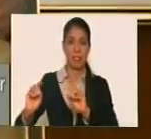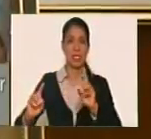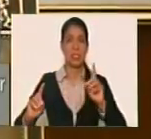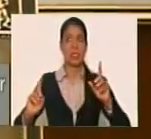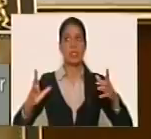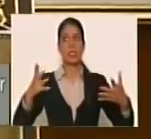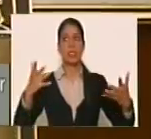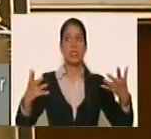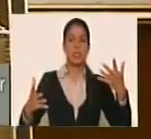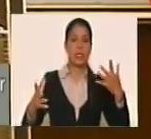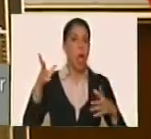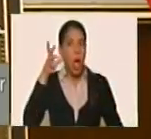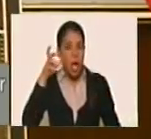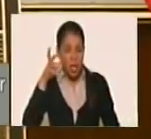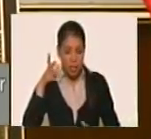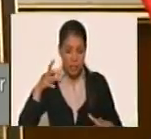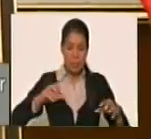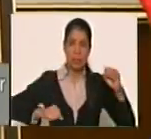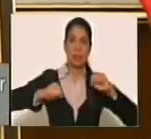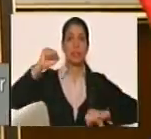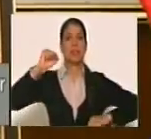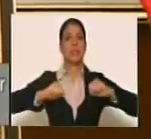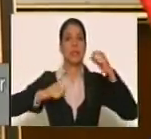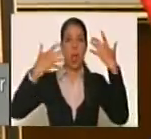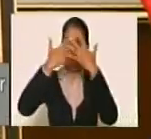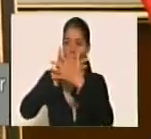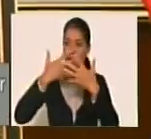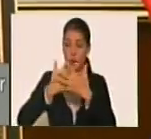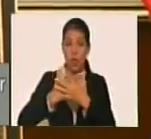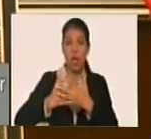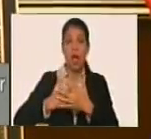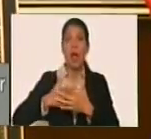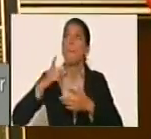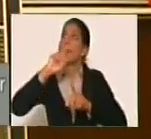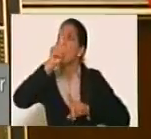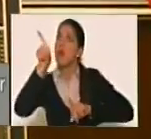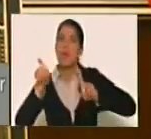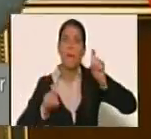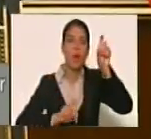dudas. Mucha gente se preguntó, incluso en el mundo,